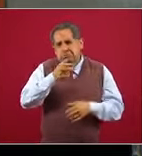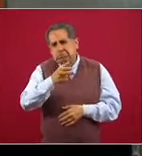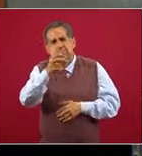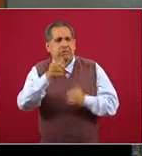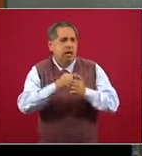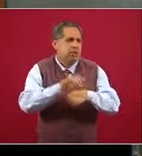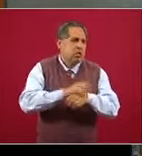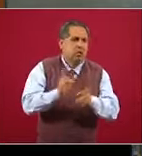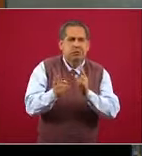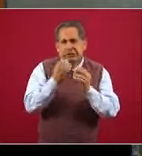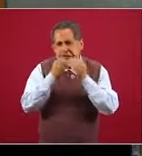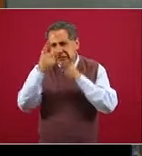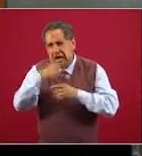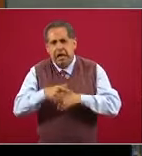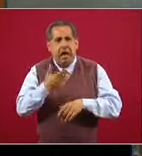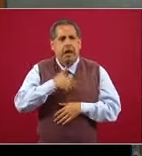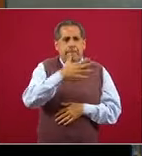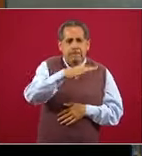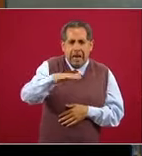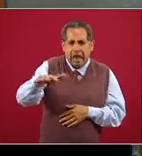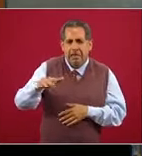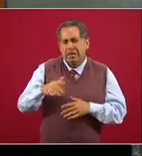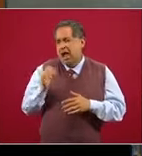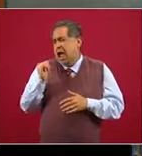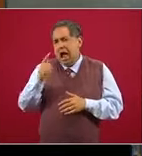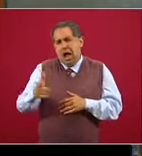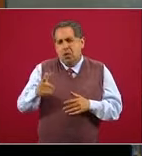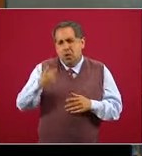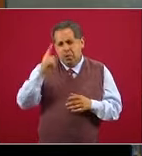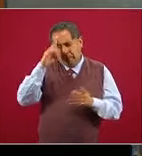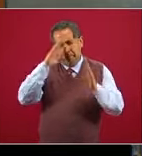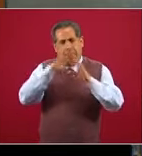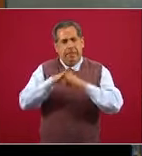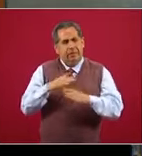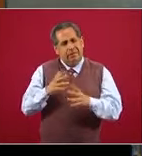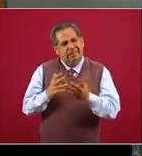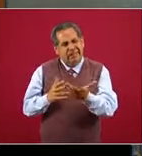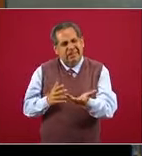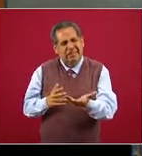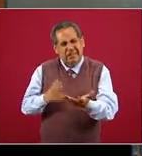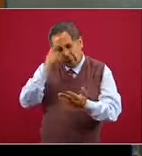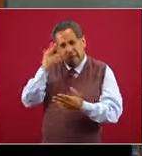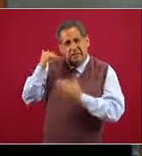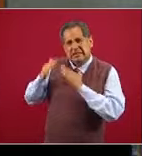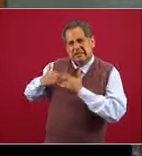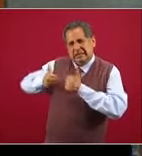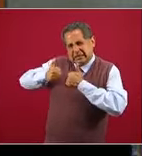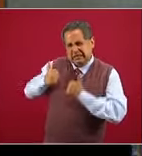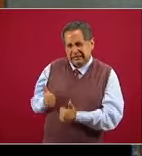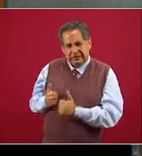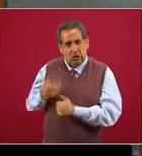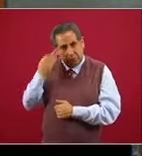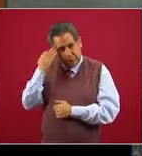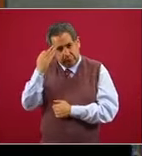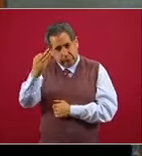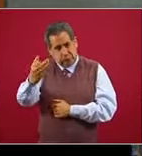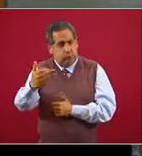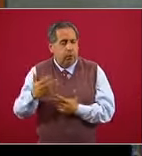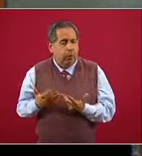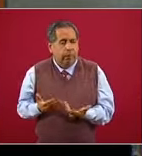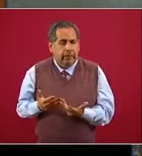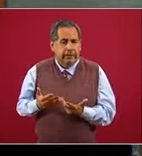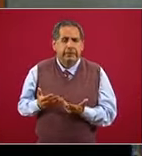salir a cenar, ir a la playa, tener actividades más allá, pues, de lo que implicó la Jornada Nacional de Sana Distancia y